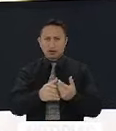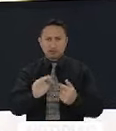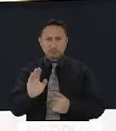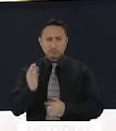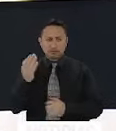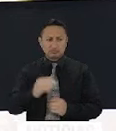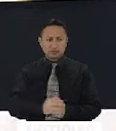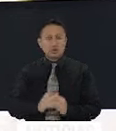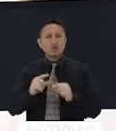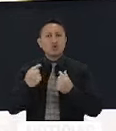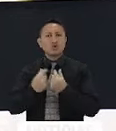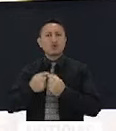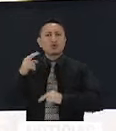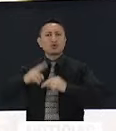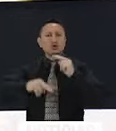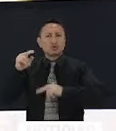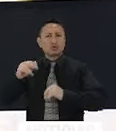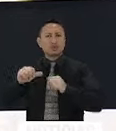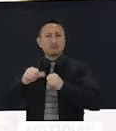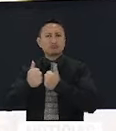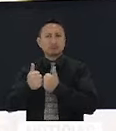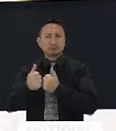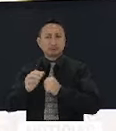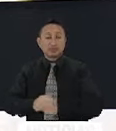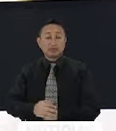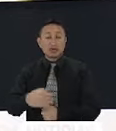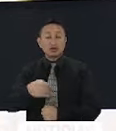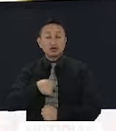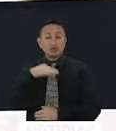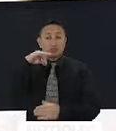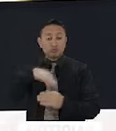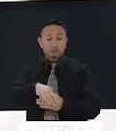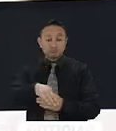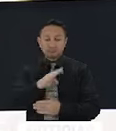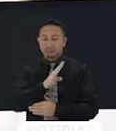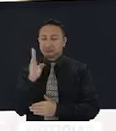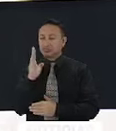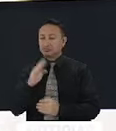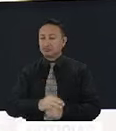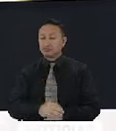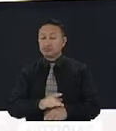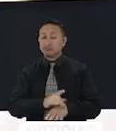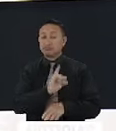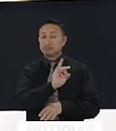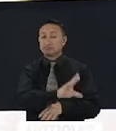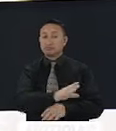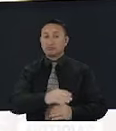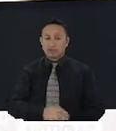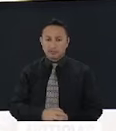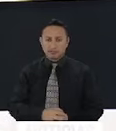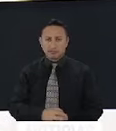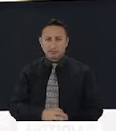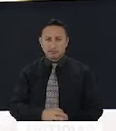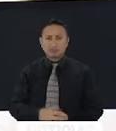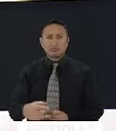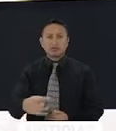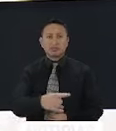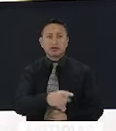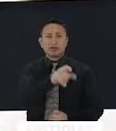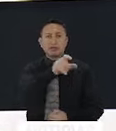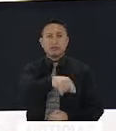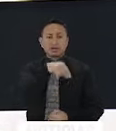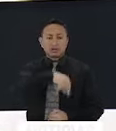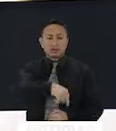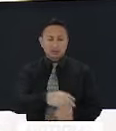y varios independientes resolvieron no votar con el correísmo y el Partido Social Cristiano, absolviendo a la funcionaria de Daniel